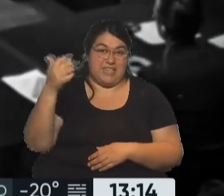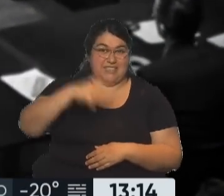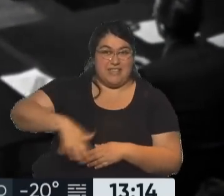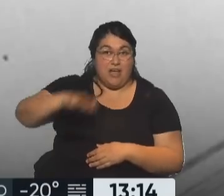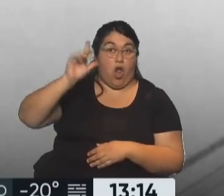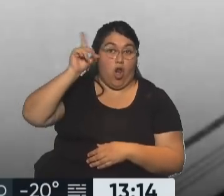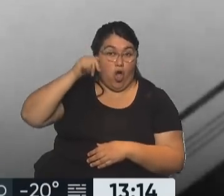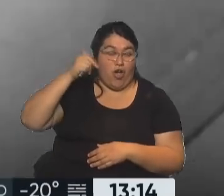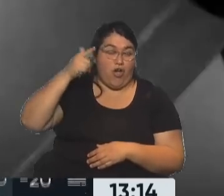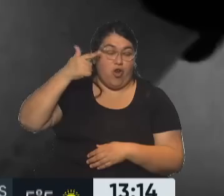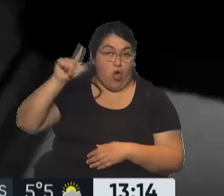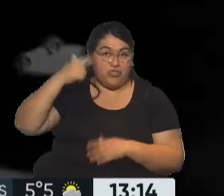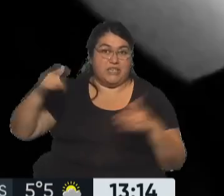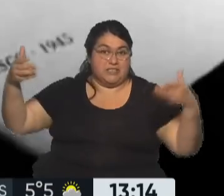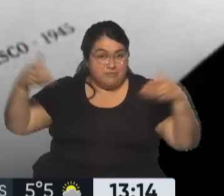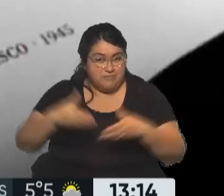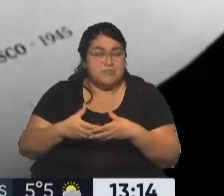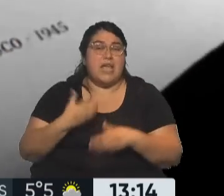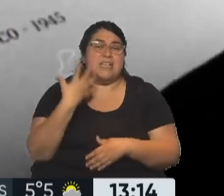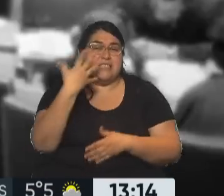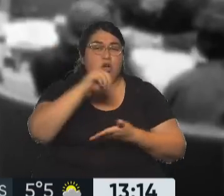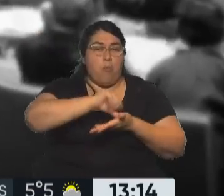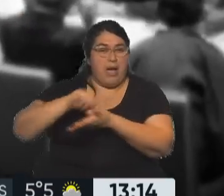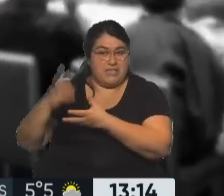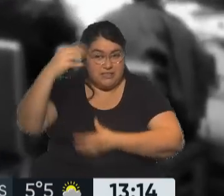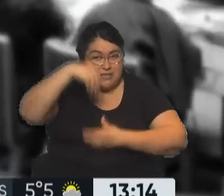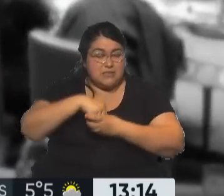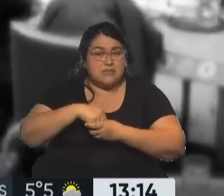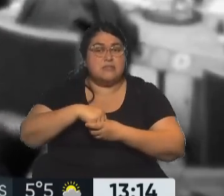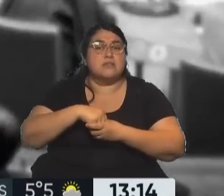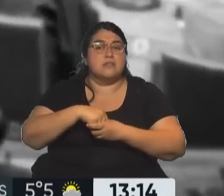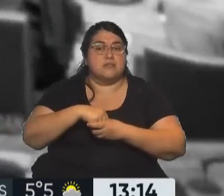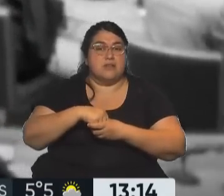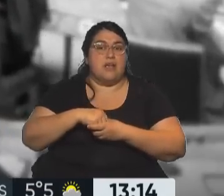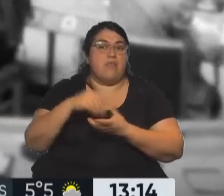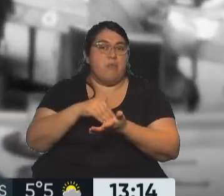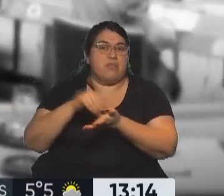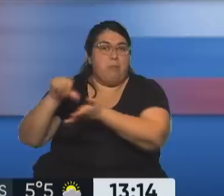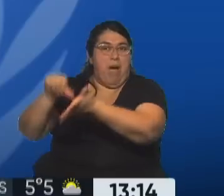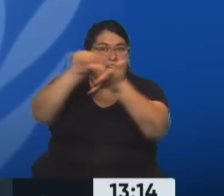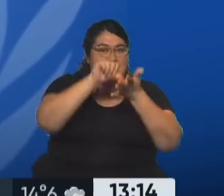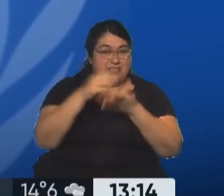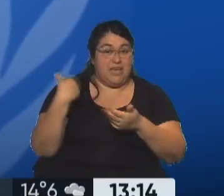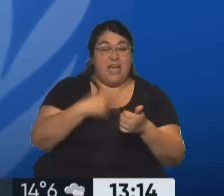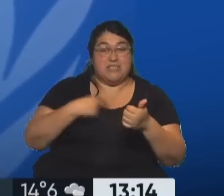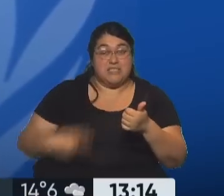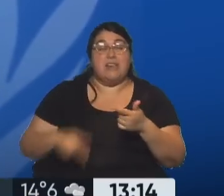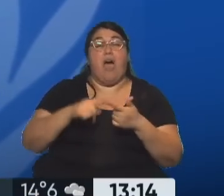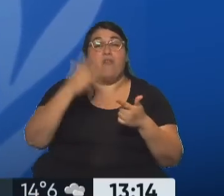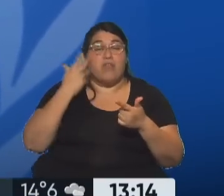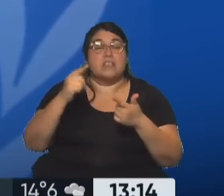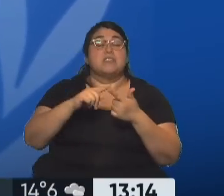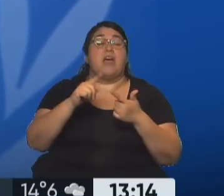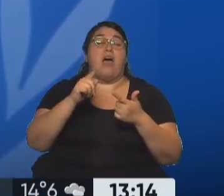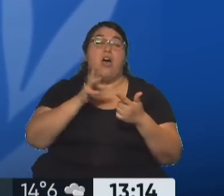su inicio está conformado por 5 miembros permanentes según el orden geopolítico de entonces: China, Francia,